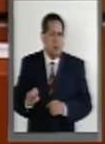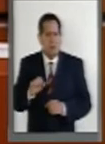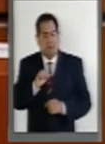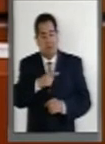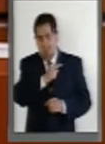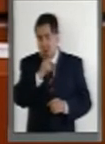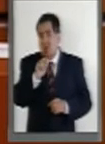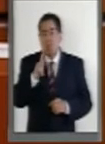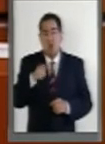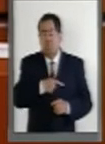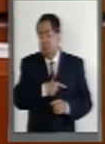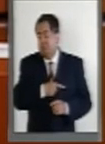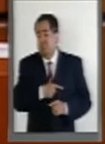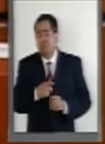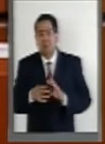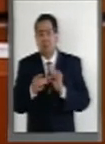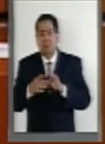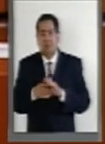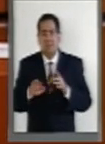Trump simplemente